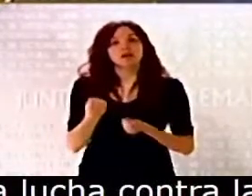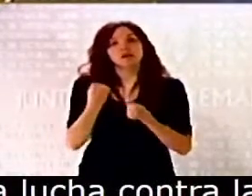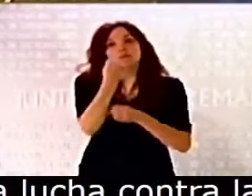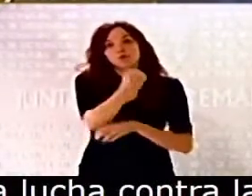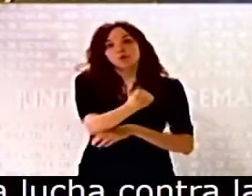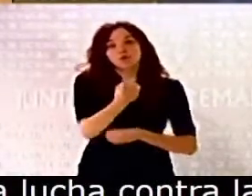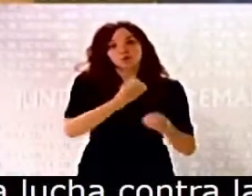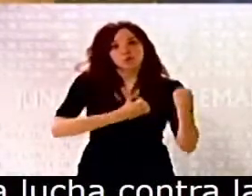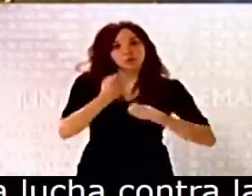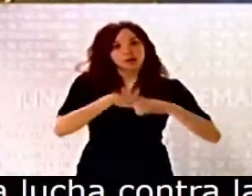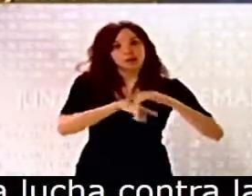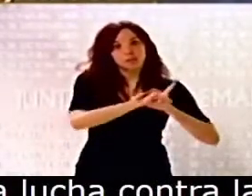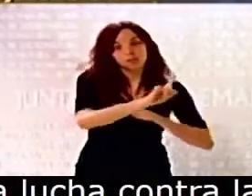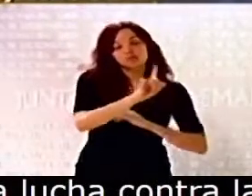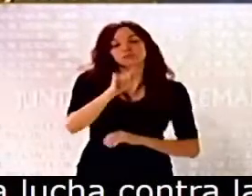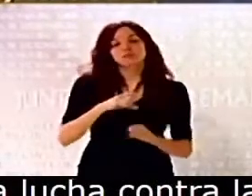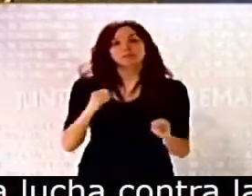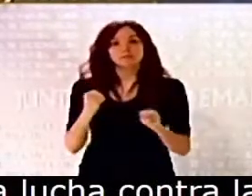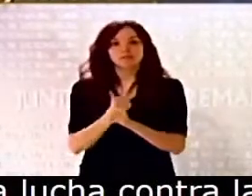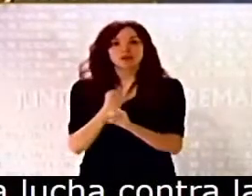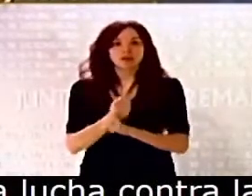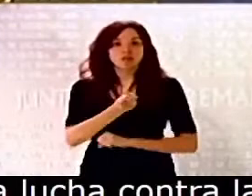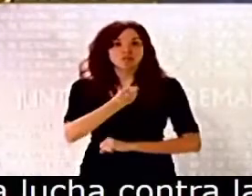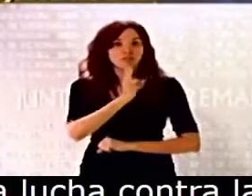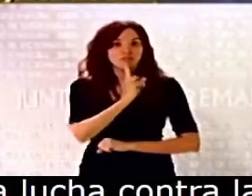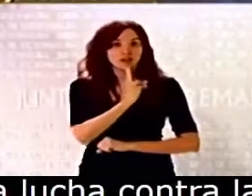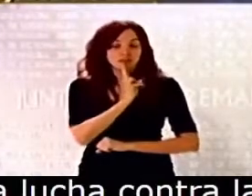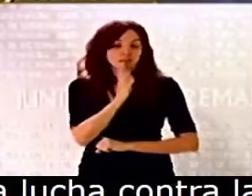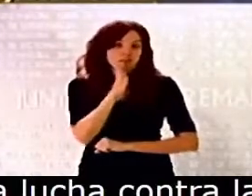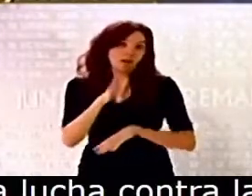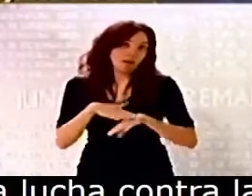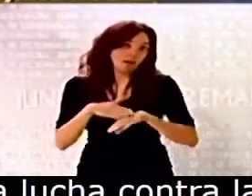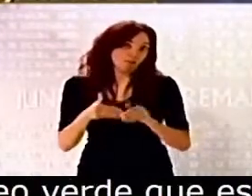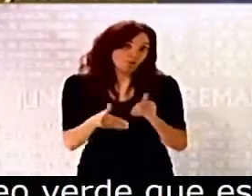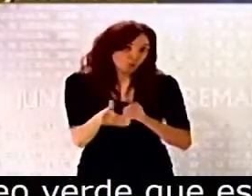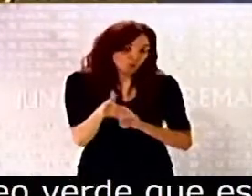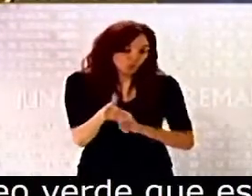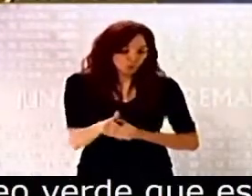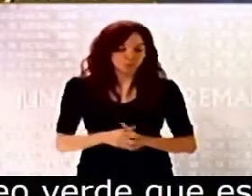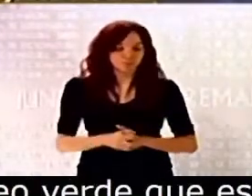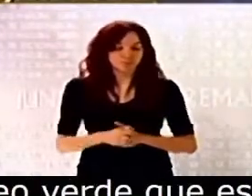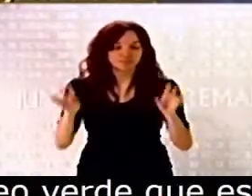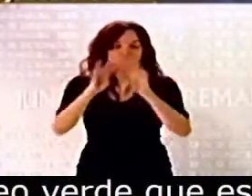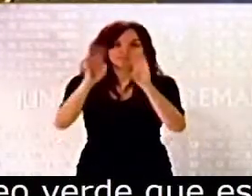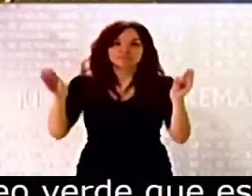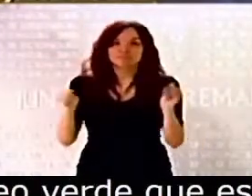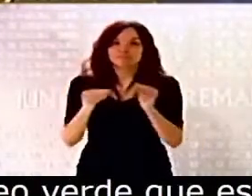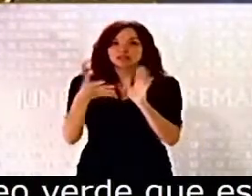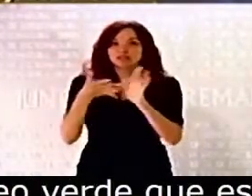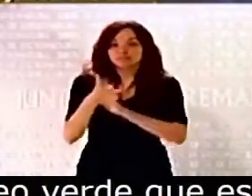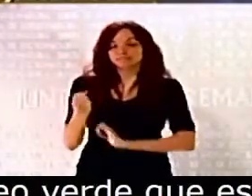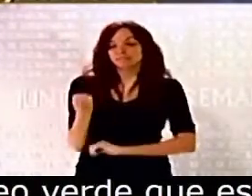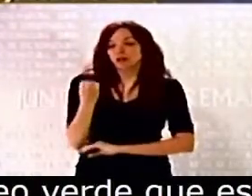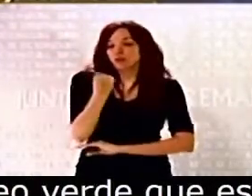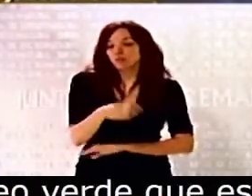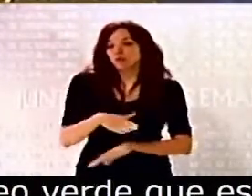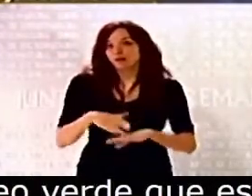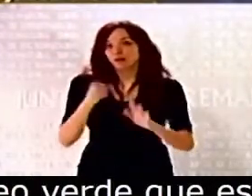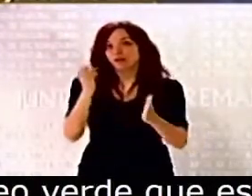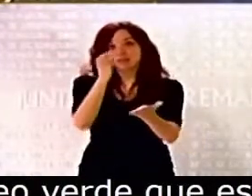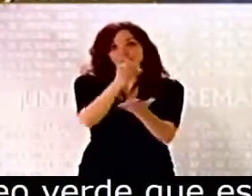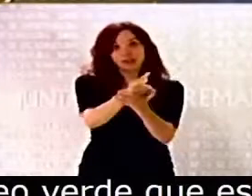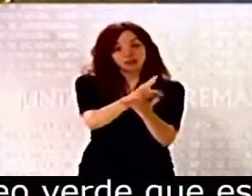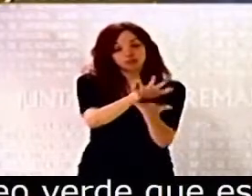del empleo verde que está por venir. En definitiva, se trata de una palanca para transformar los retos en